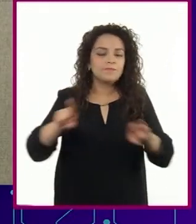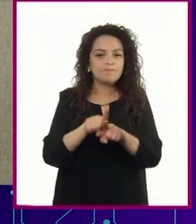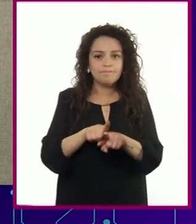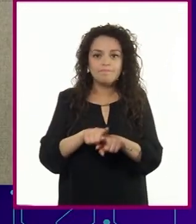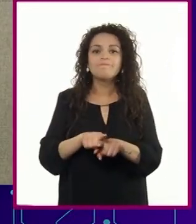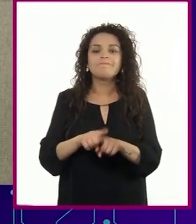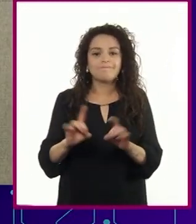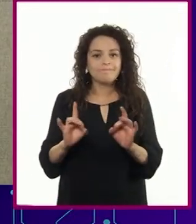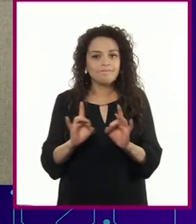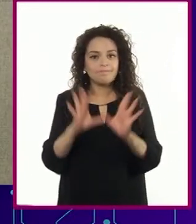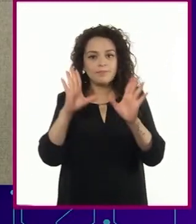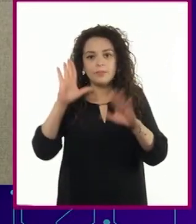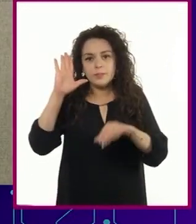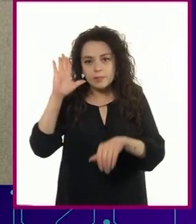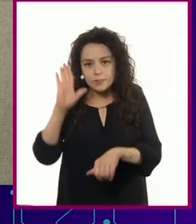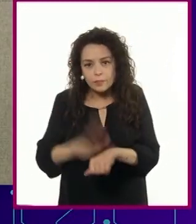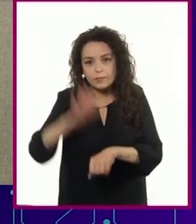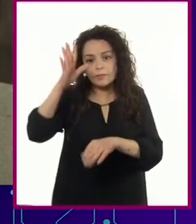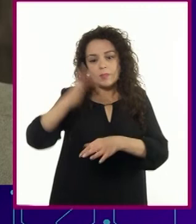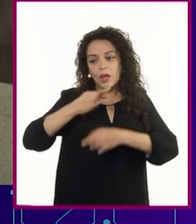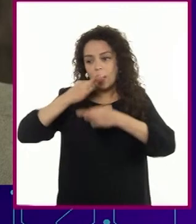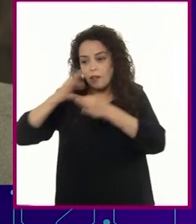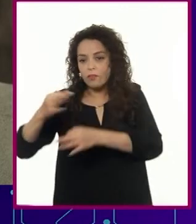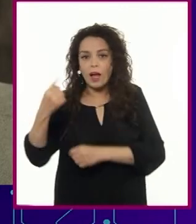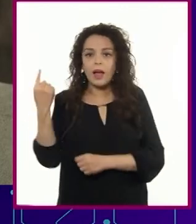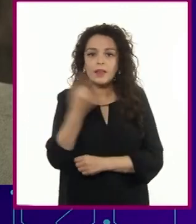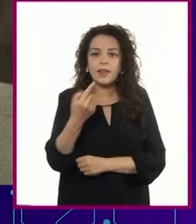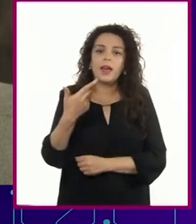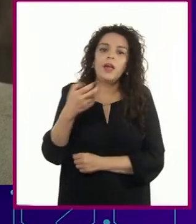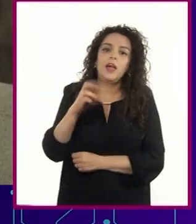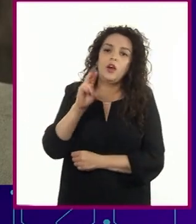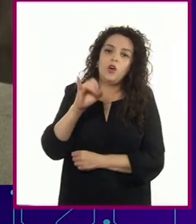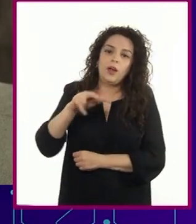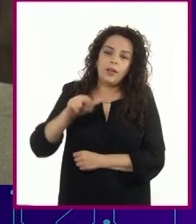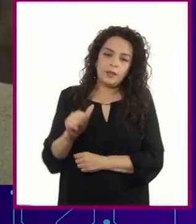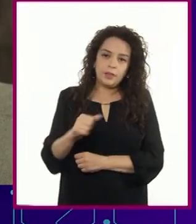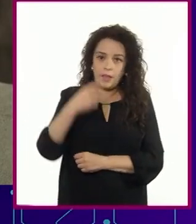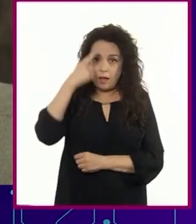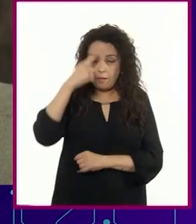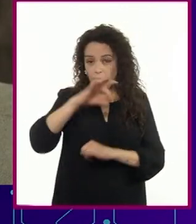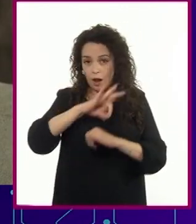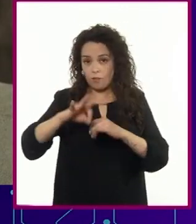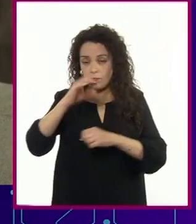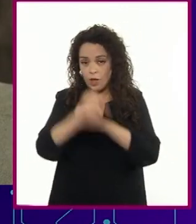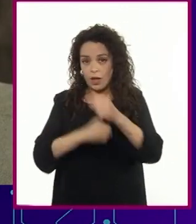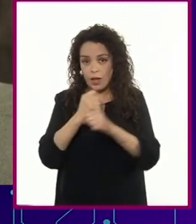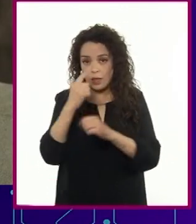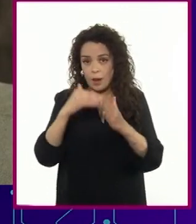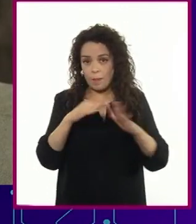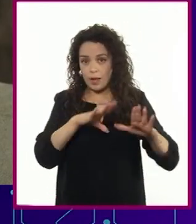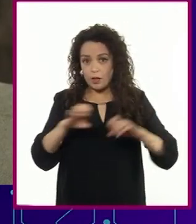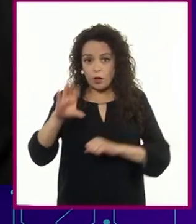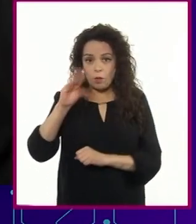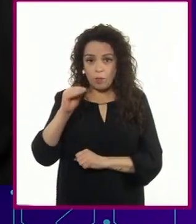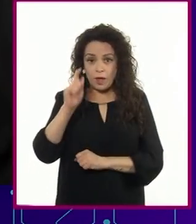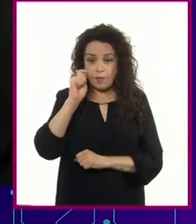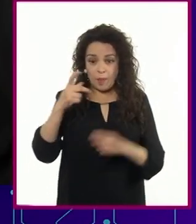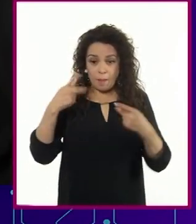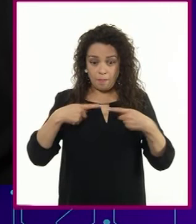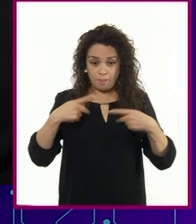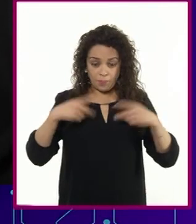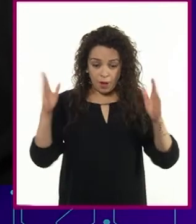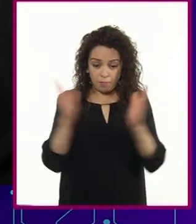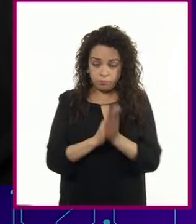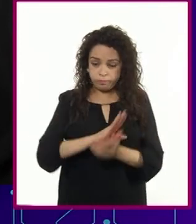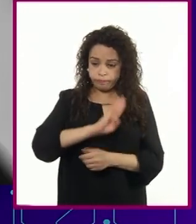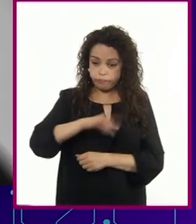Resultó ser más adictiva que la heroína. Para finales de la década de los 90, el índice de mortalidad de los adictos a